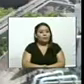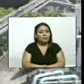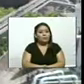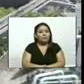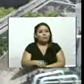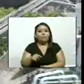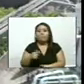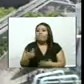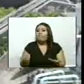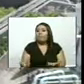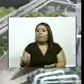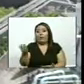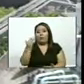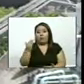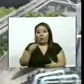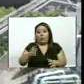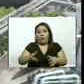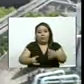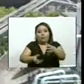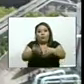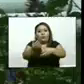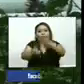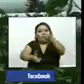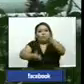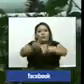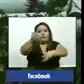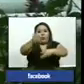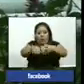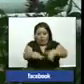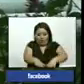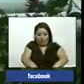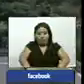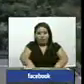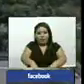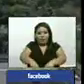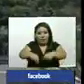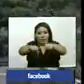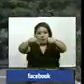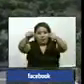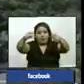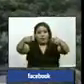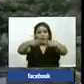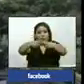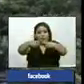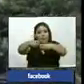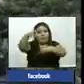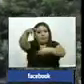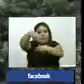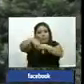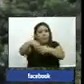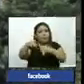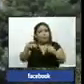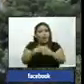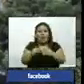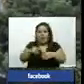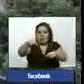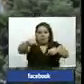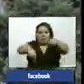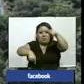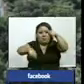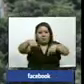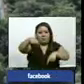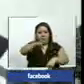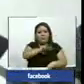Otro recurso natural es el vapor generado del subsuelo. La energía geotérmica es como el petróleo